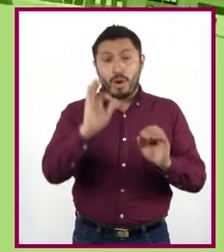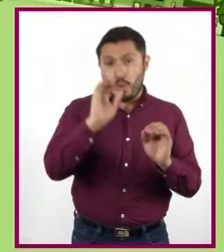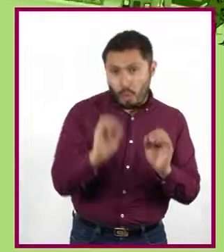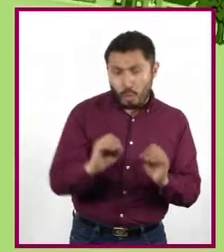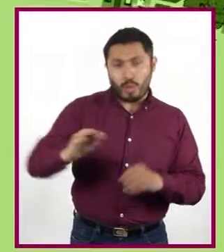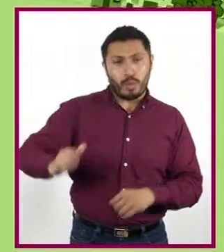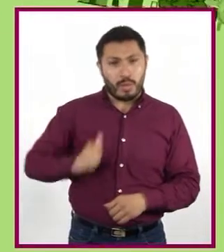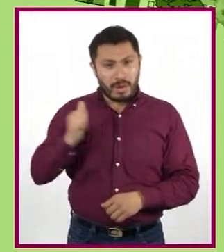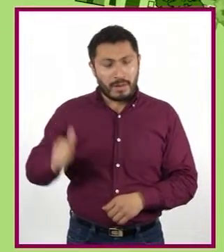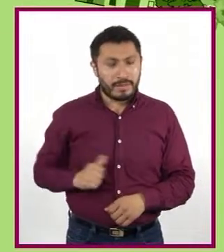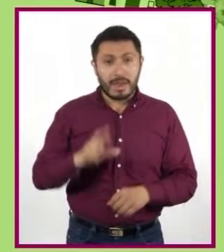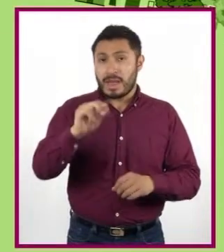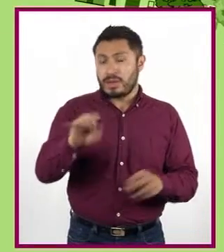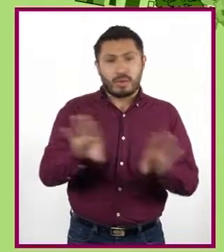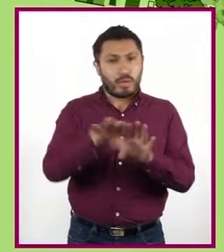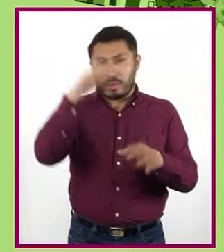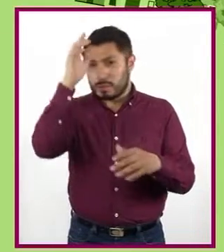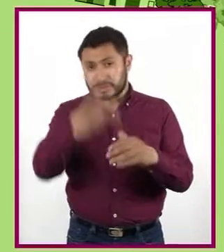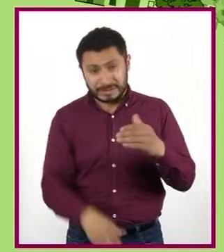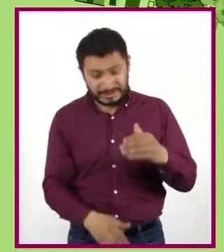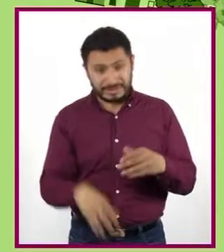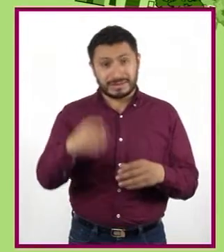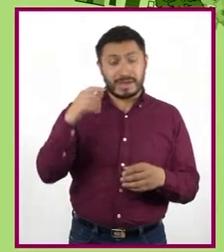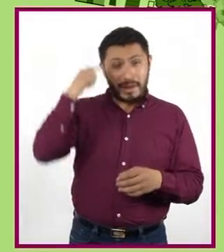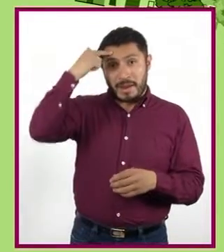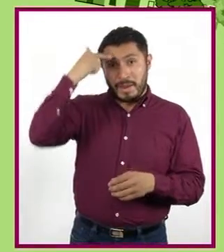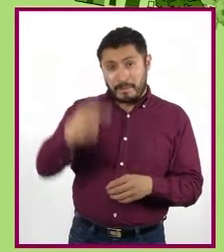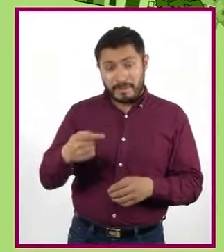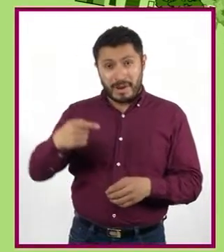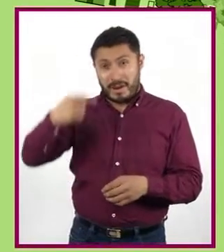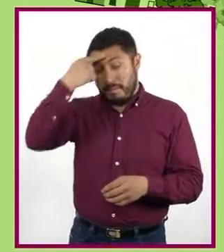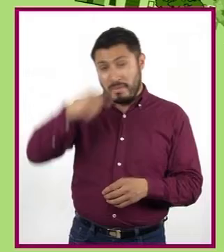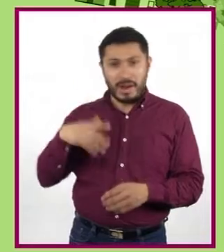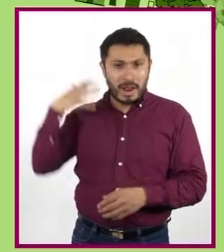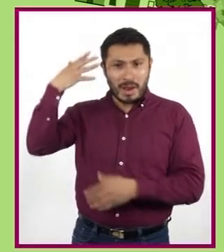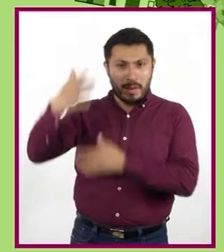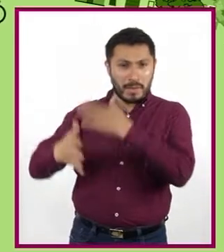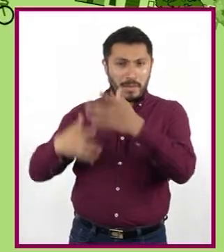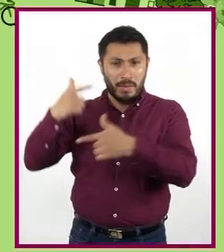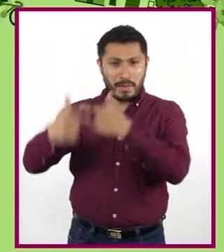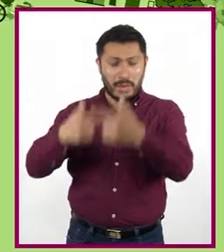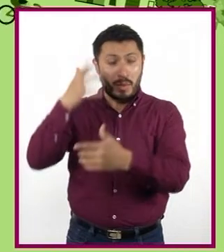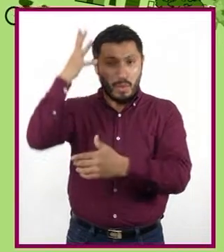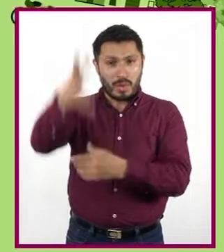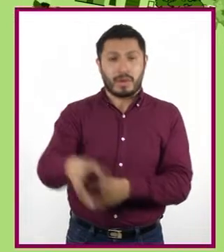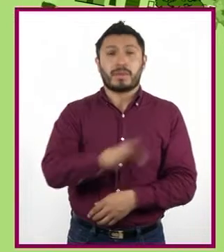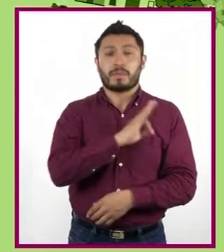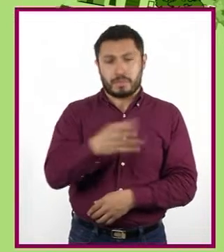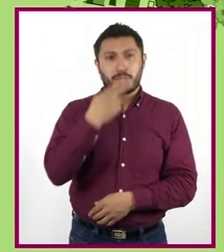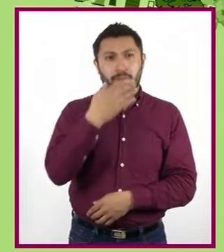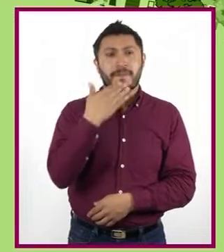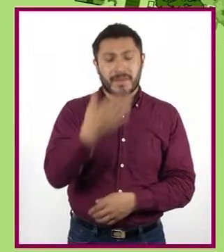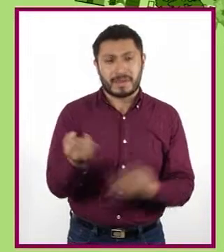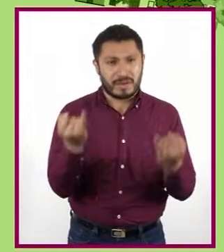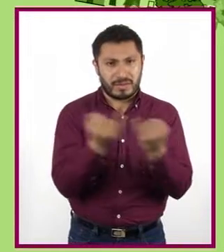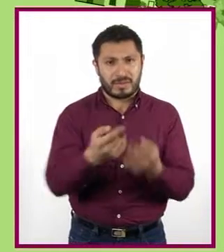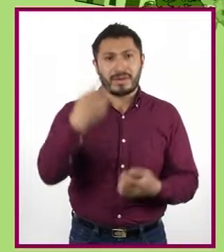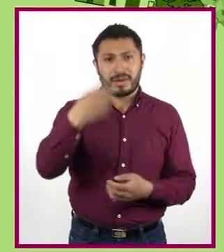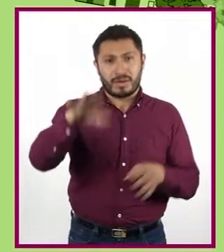sin agotarlos, a fin de que las futuras generaciones también puedan gozar de ellos. A esto se le conoce